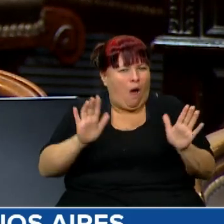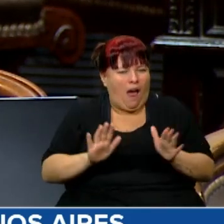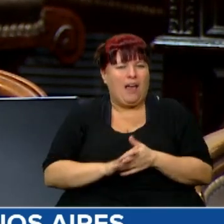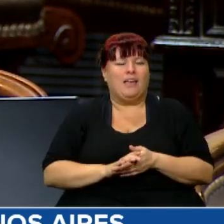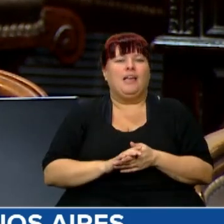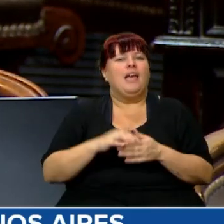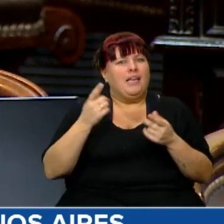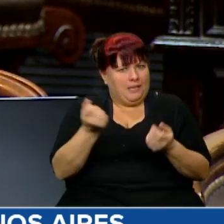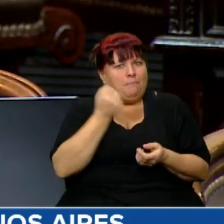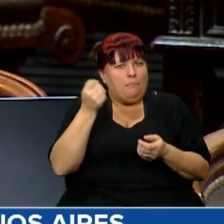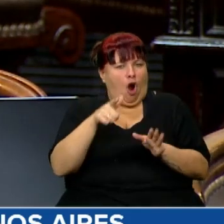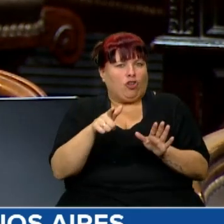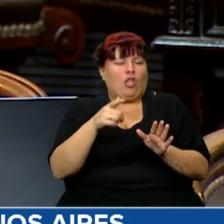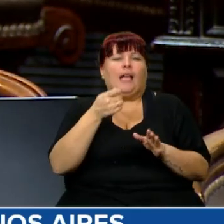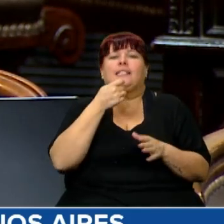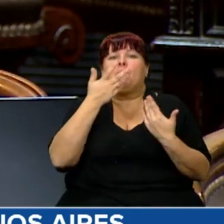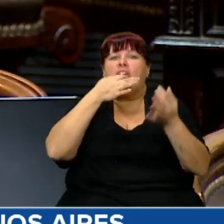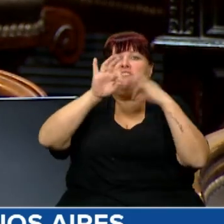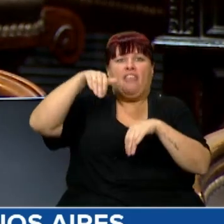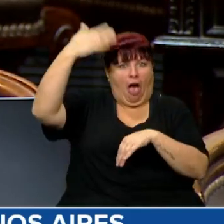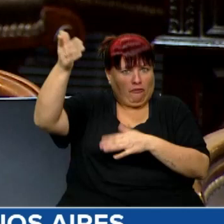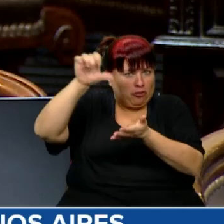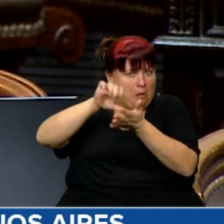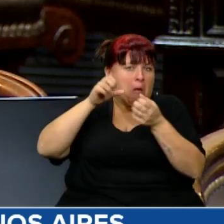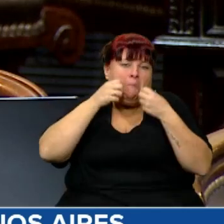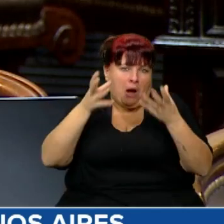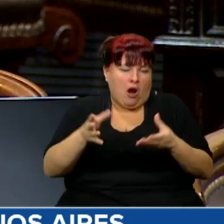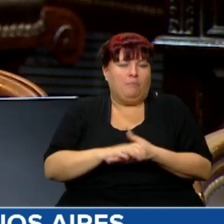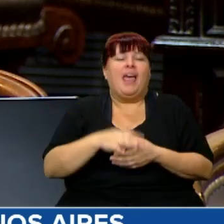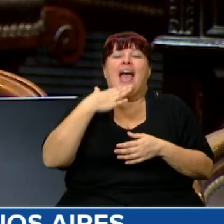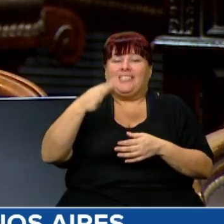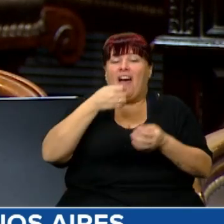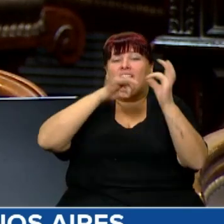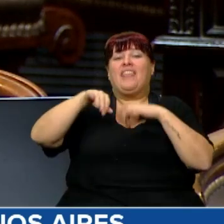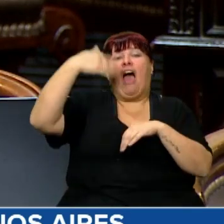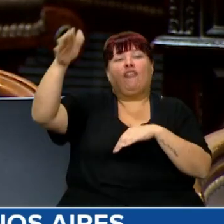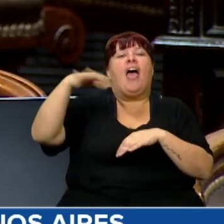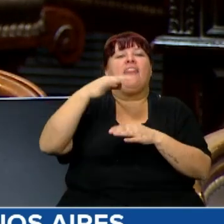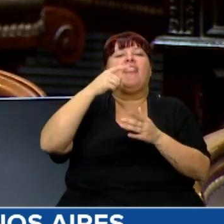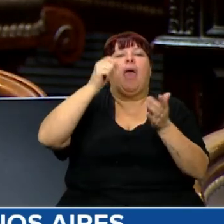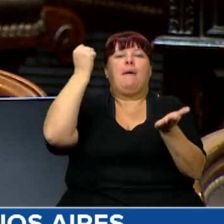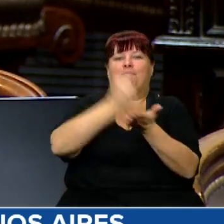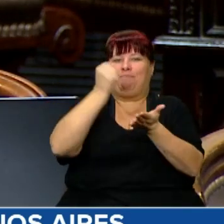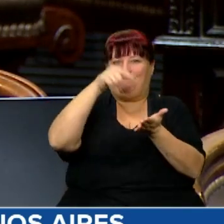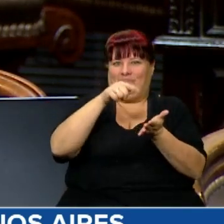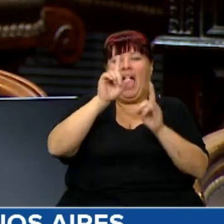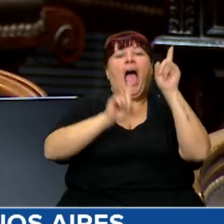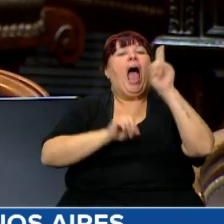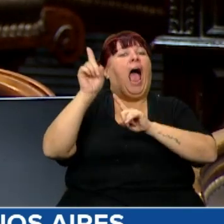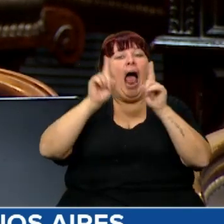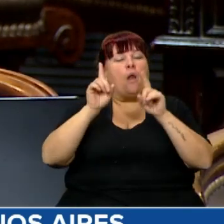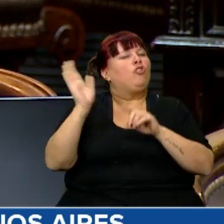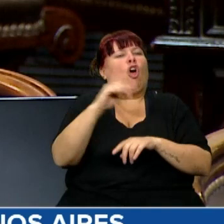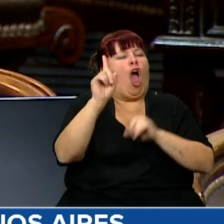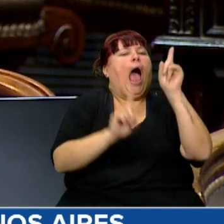valor importante si se pueden exportar. Es cierto que para exportarlos hay que certificarlos, que en algunos casos, no